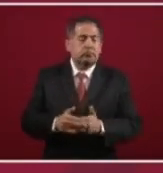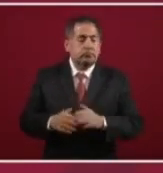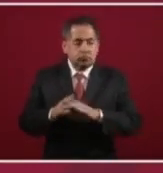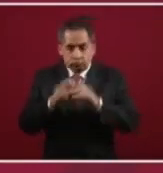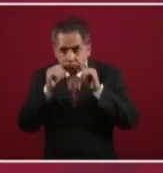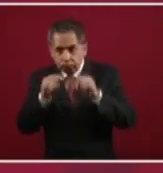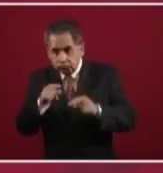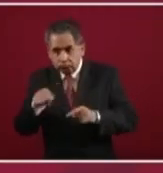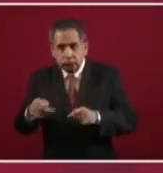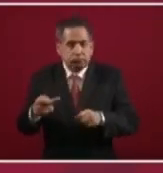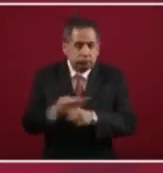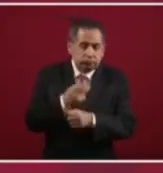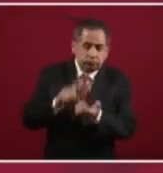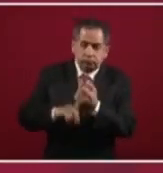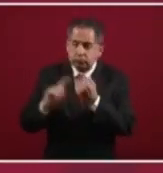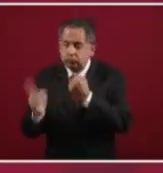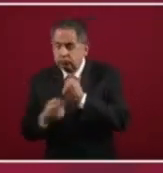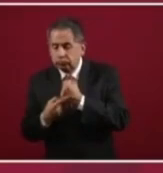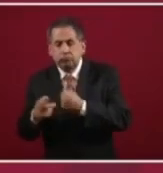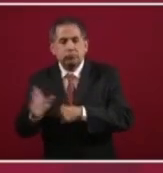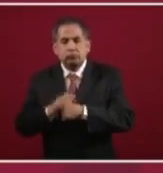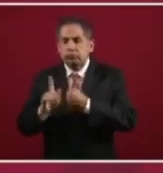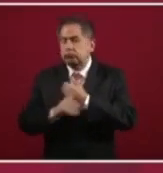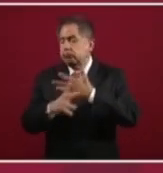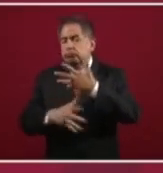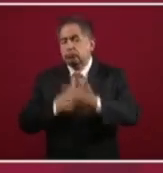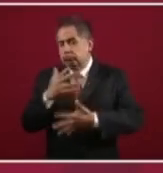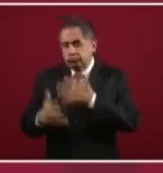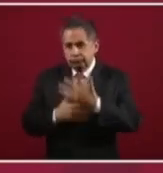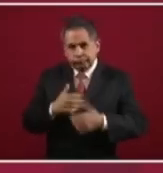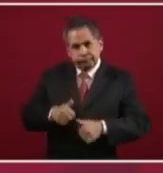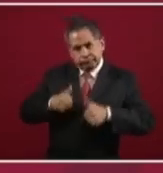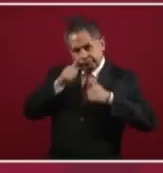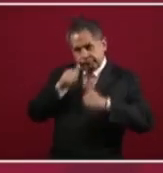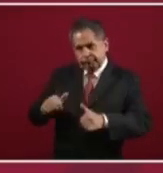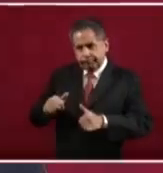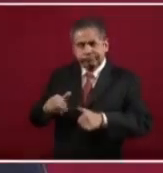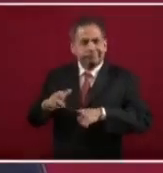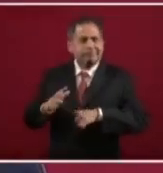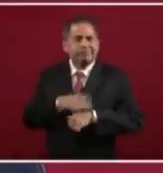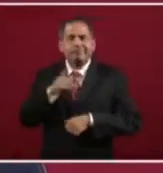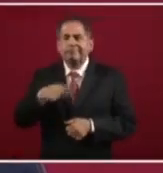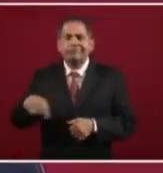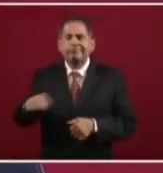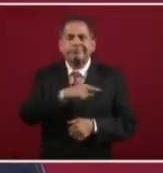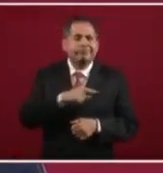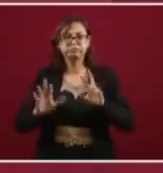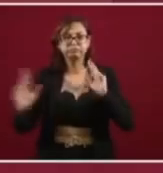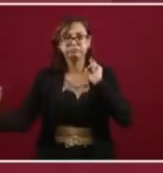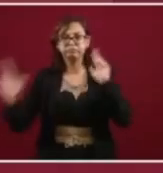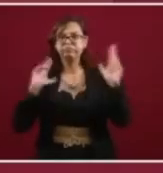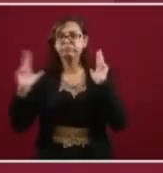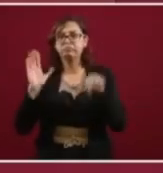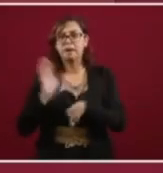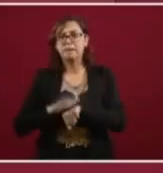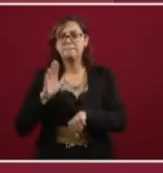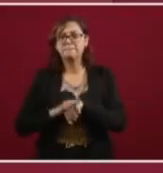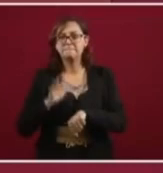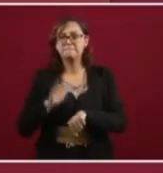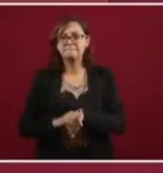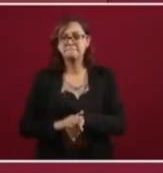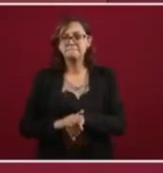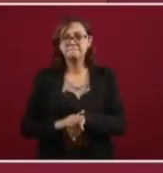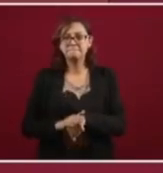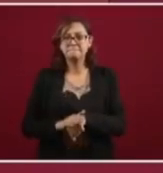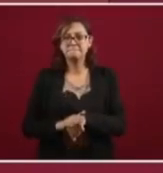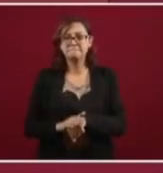atendiendo las causas que originan esta descomposición social. En otro tema, se